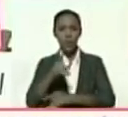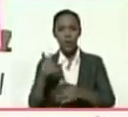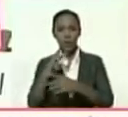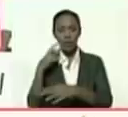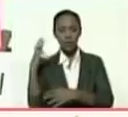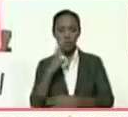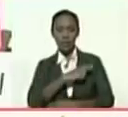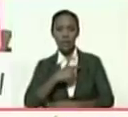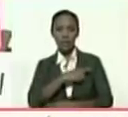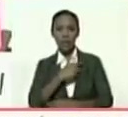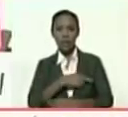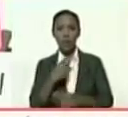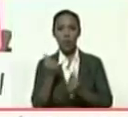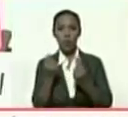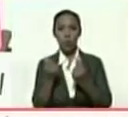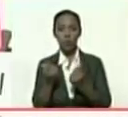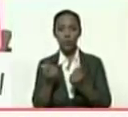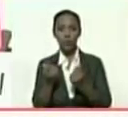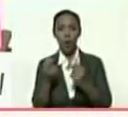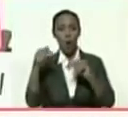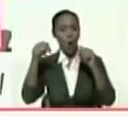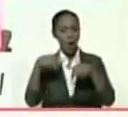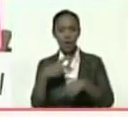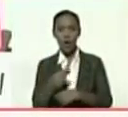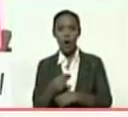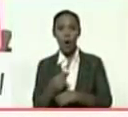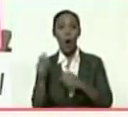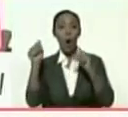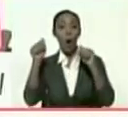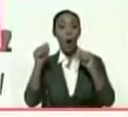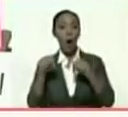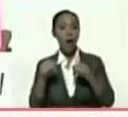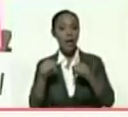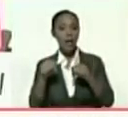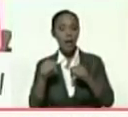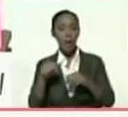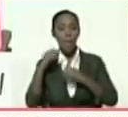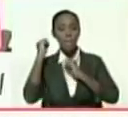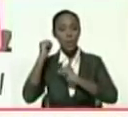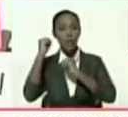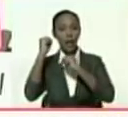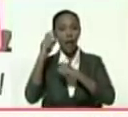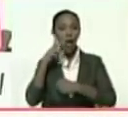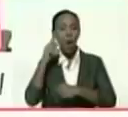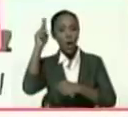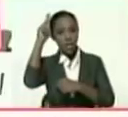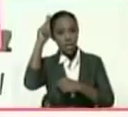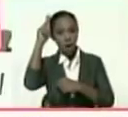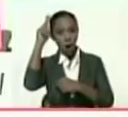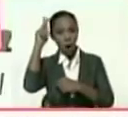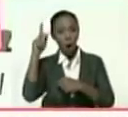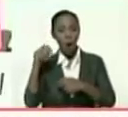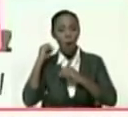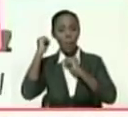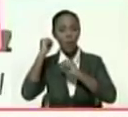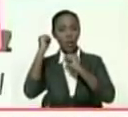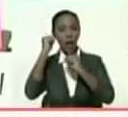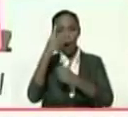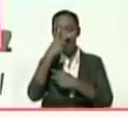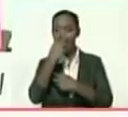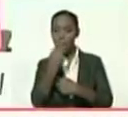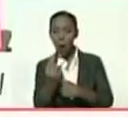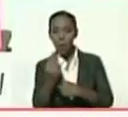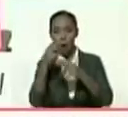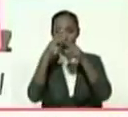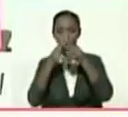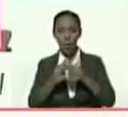financieras. Hoy no. Hoy, como los que protestan son los indios, como los protestan son los pobres, los